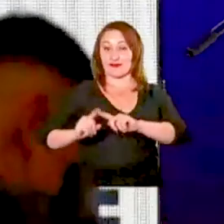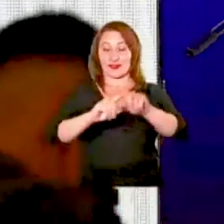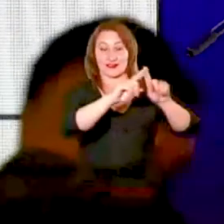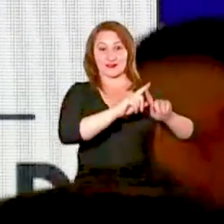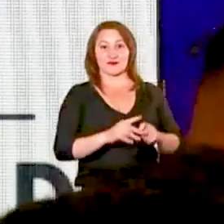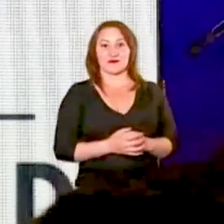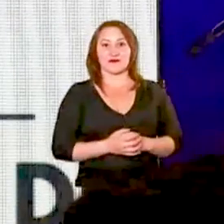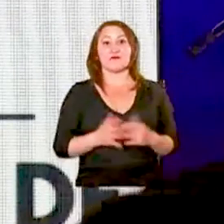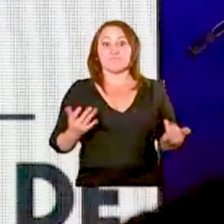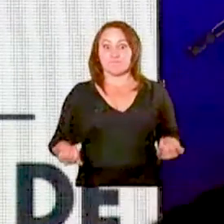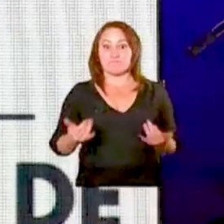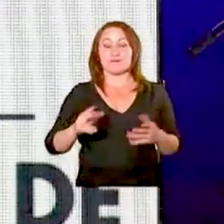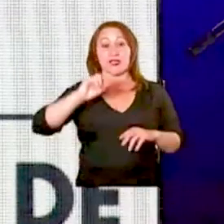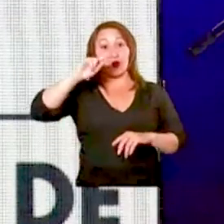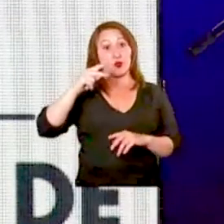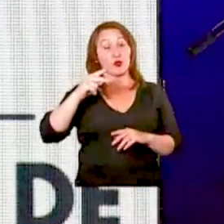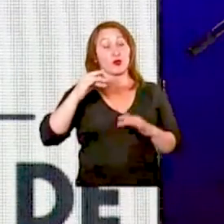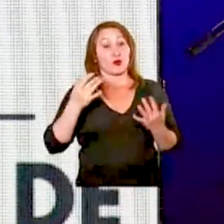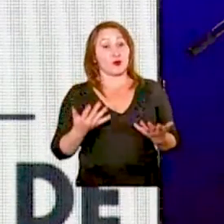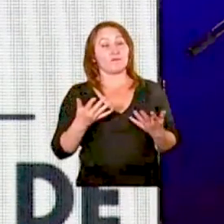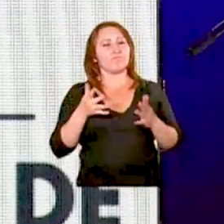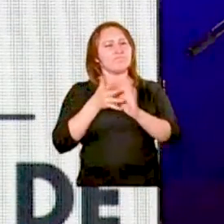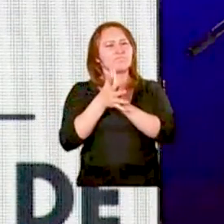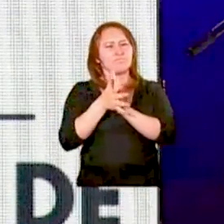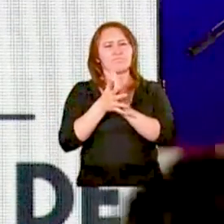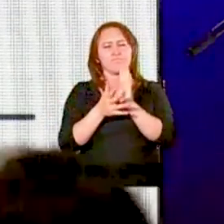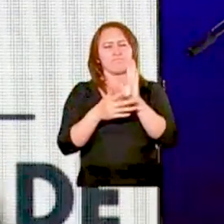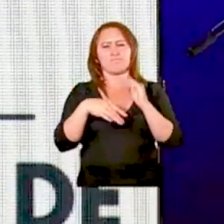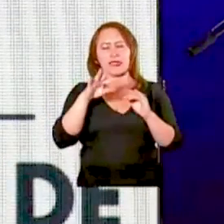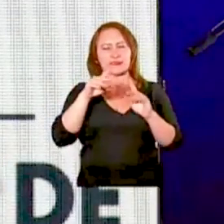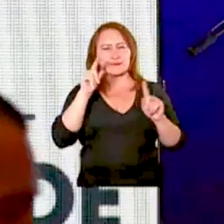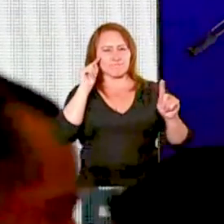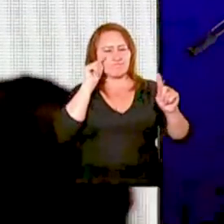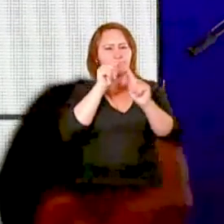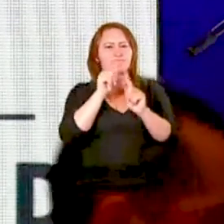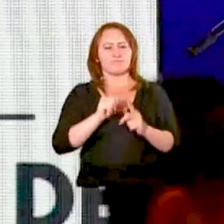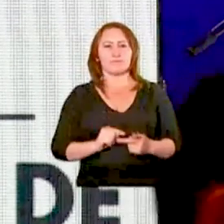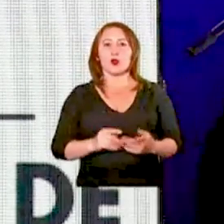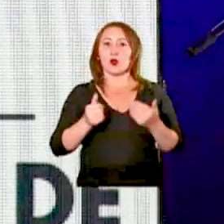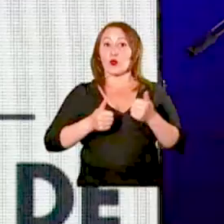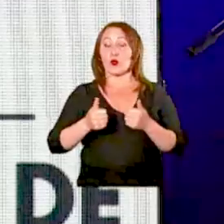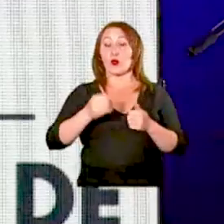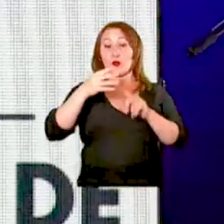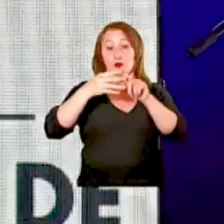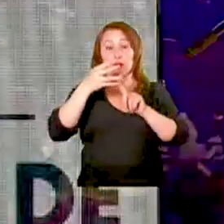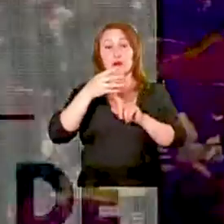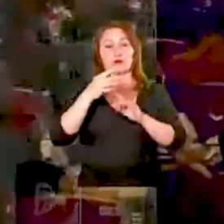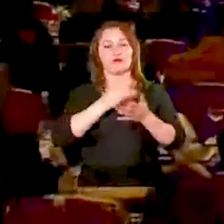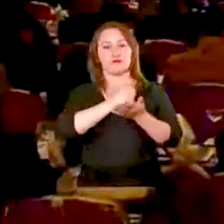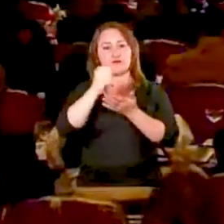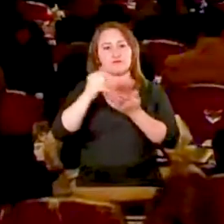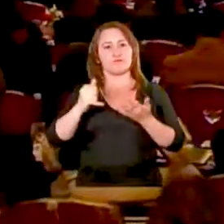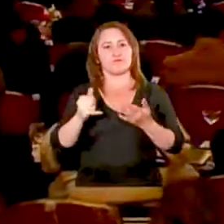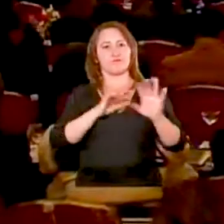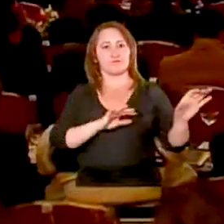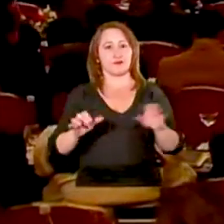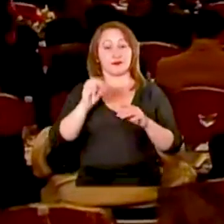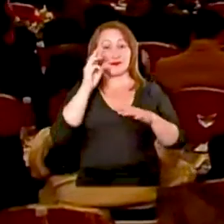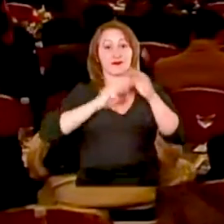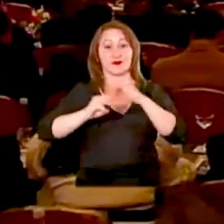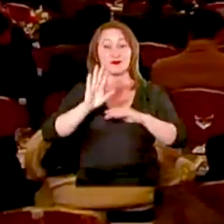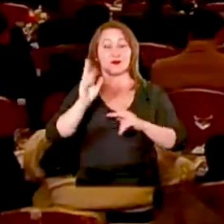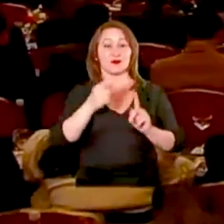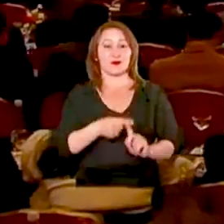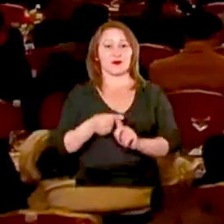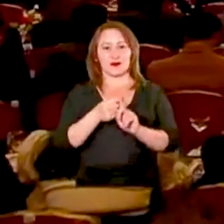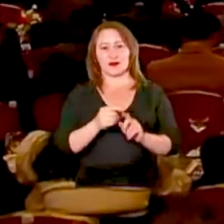diferencia. Durante este segundo bloque vamos a abordar en detalle y mediante paneles cuatro líneas de acción misional de la